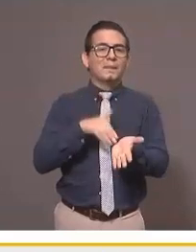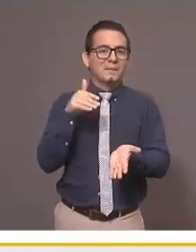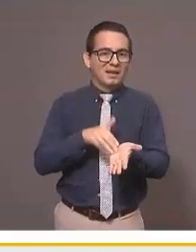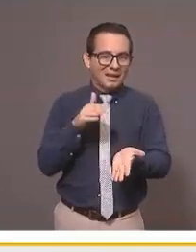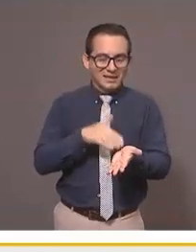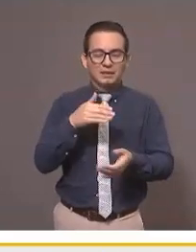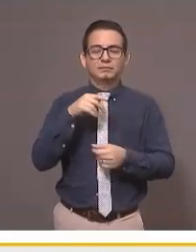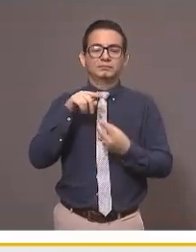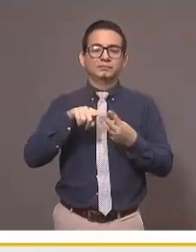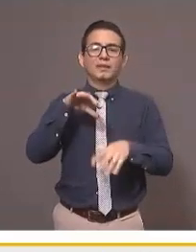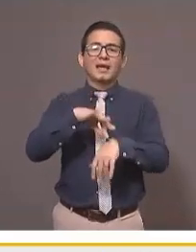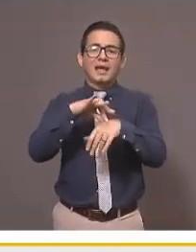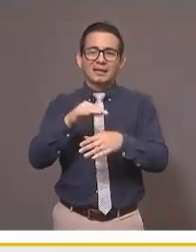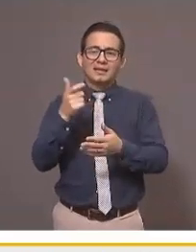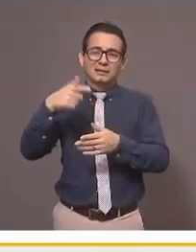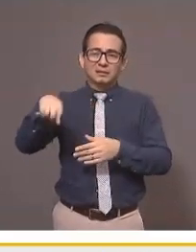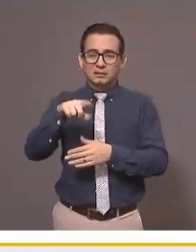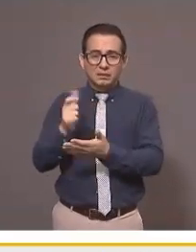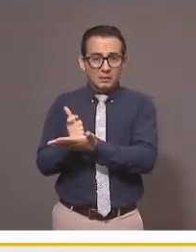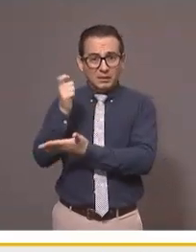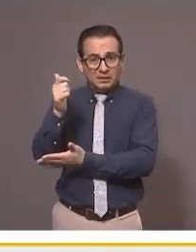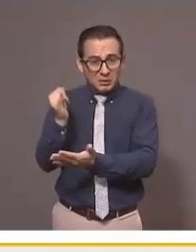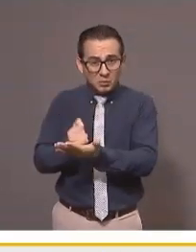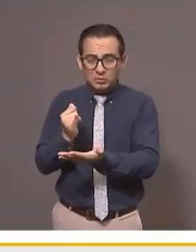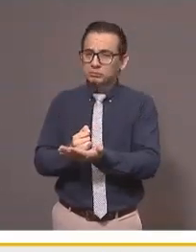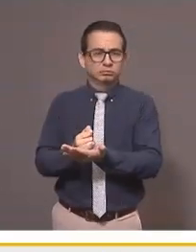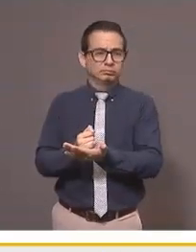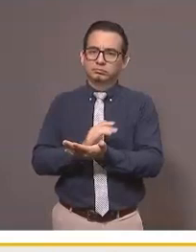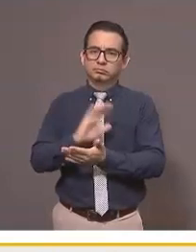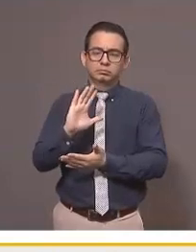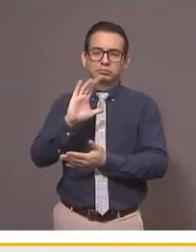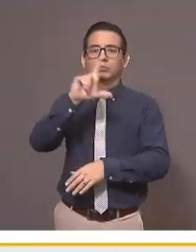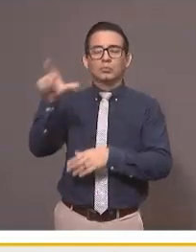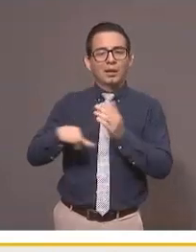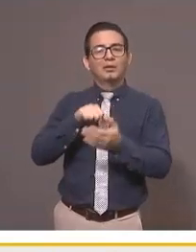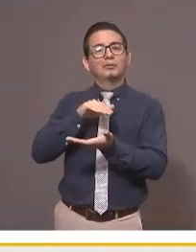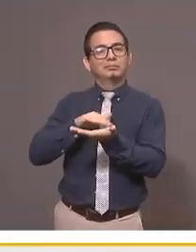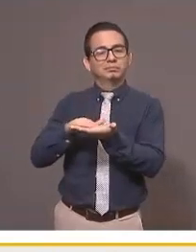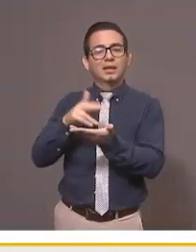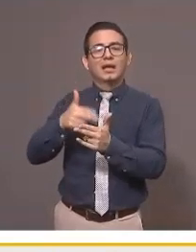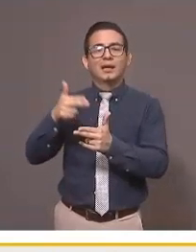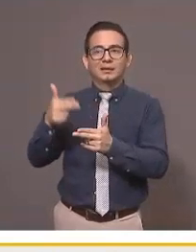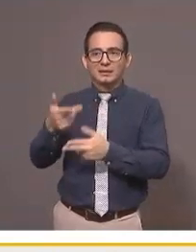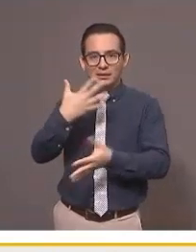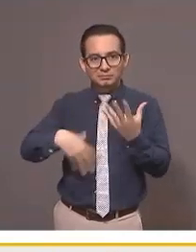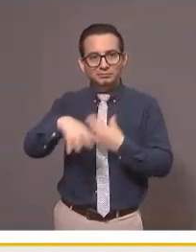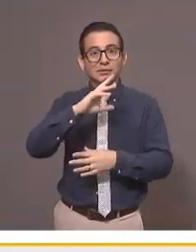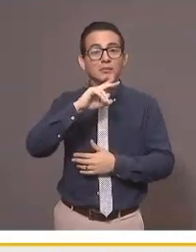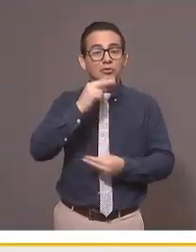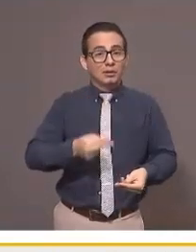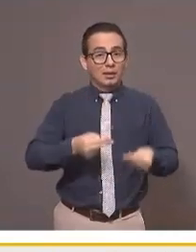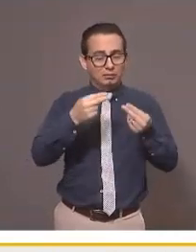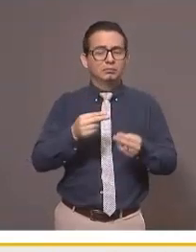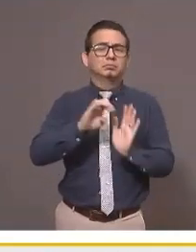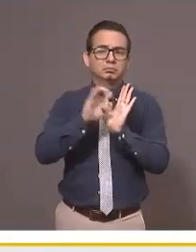carnicería para que no paguen impuestos municipales hasta en tanto la recuperación económica se pueda dar a sí mismo un